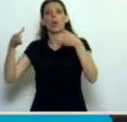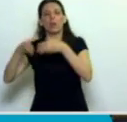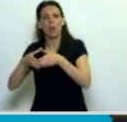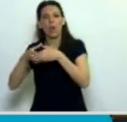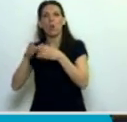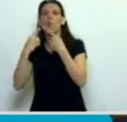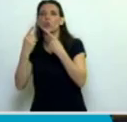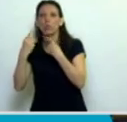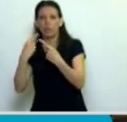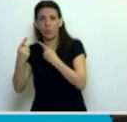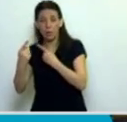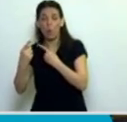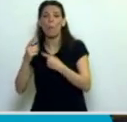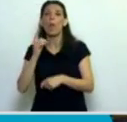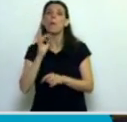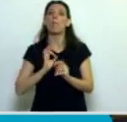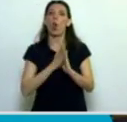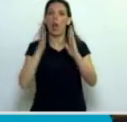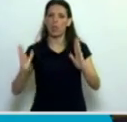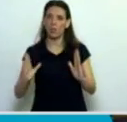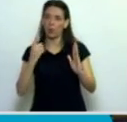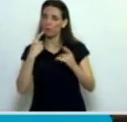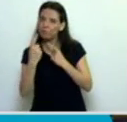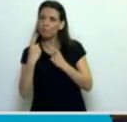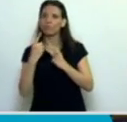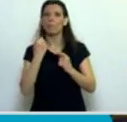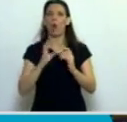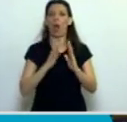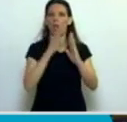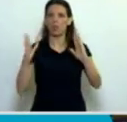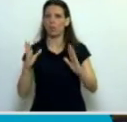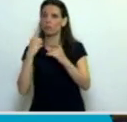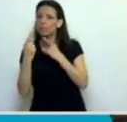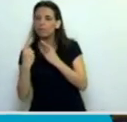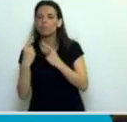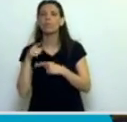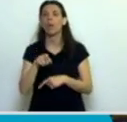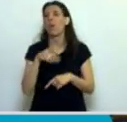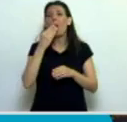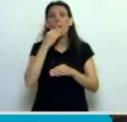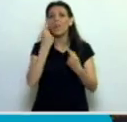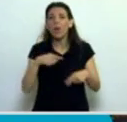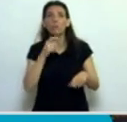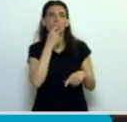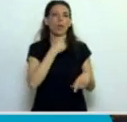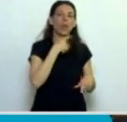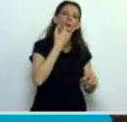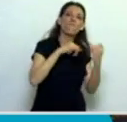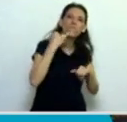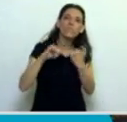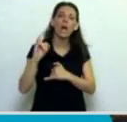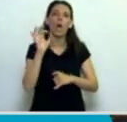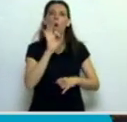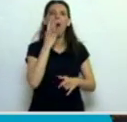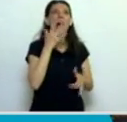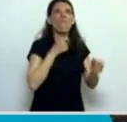que convocará anualmente. Queda claro entonces que cualquier venta accionaria será equivalente